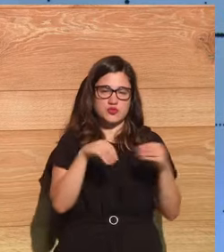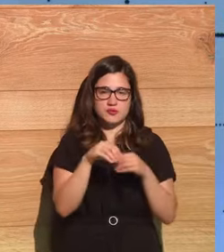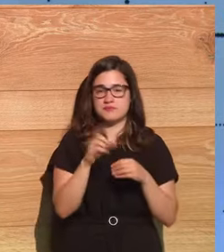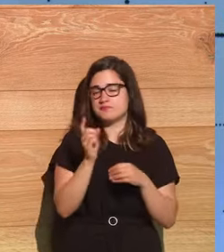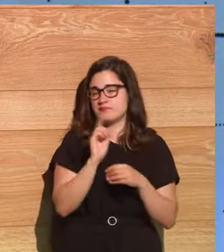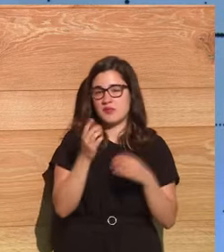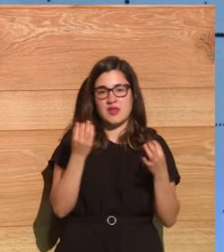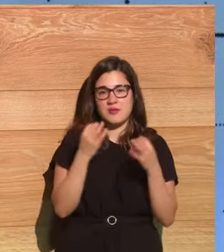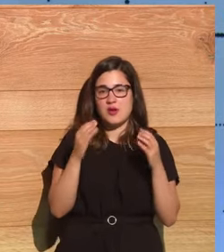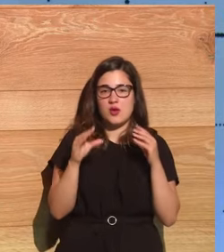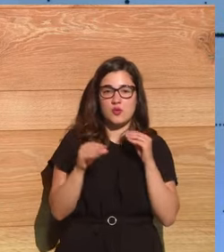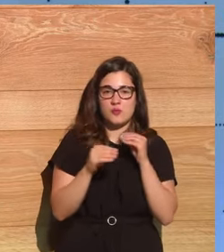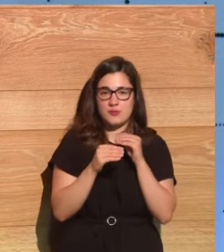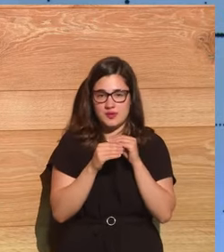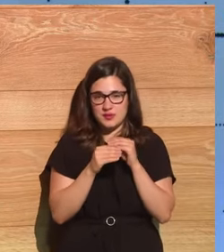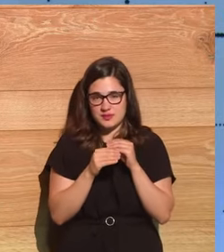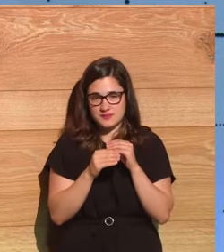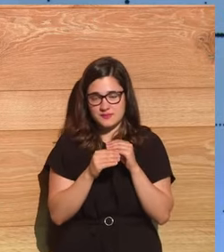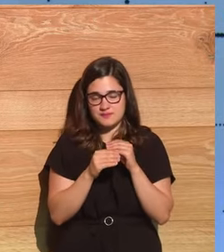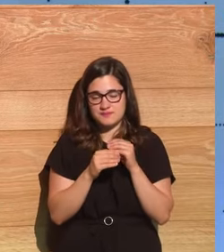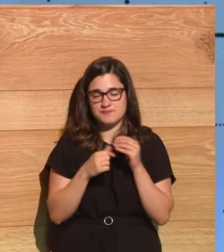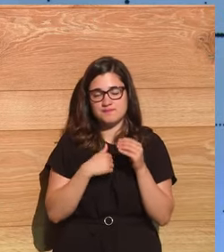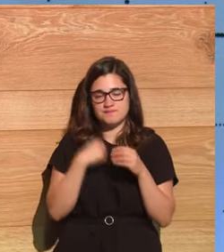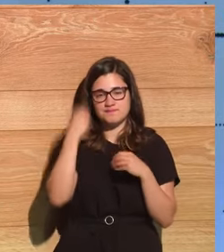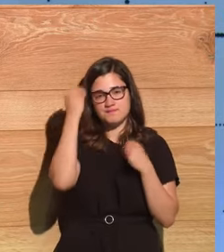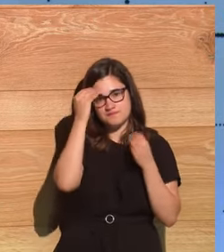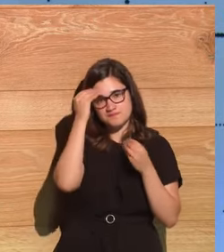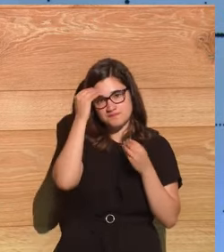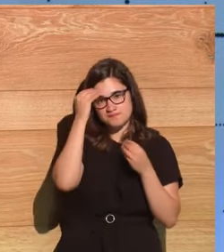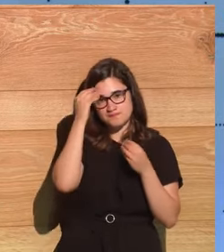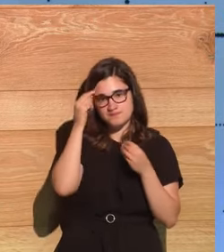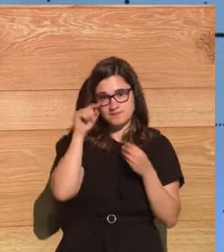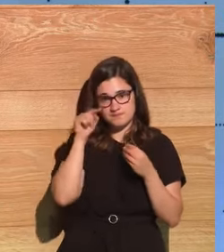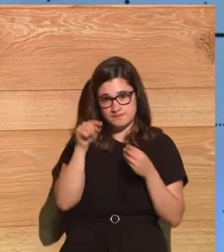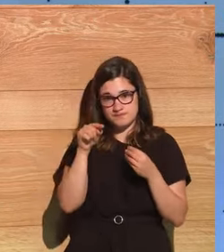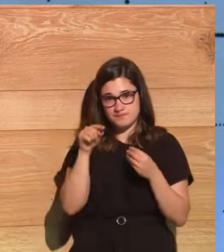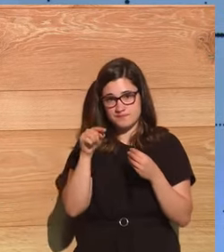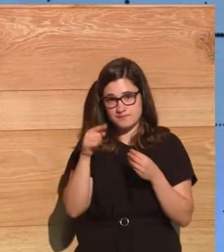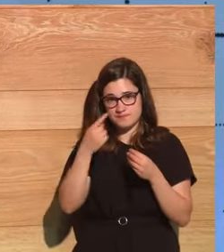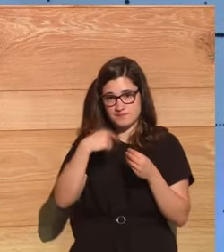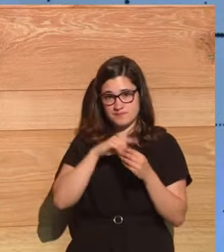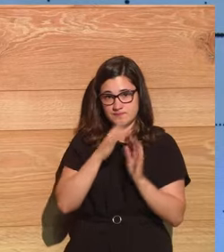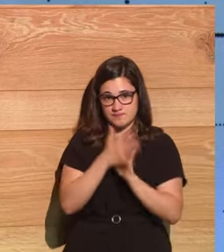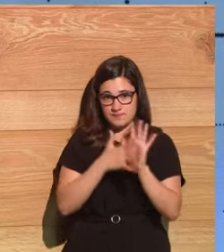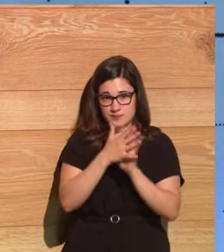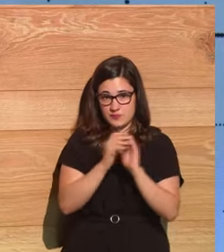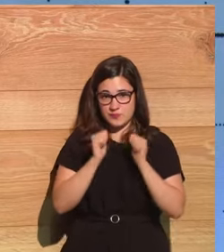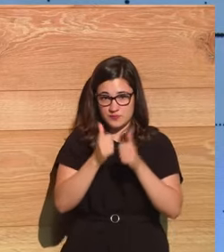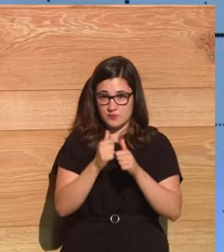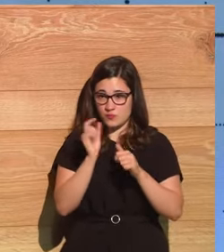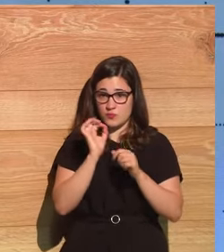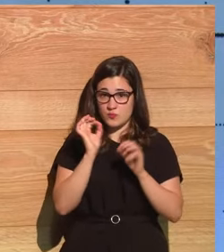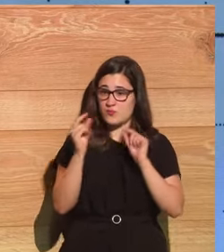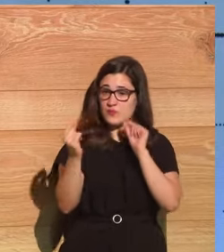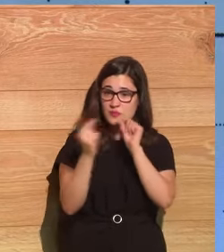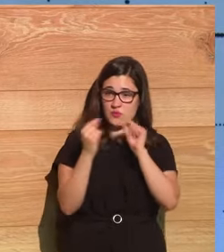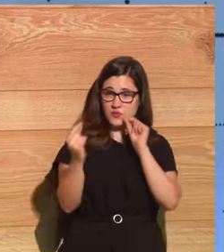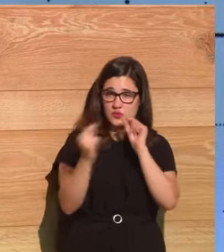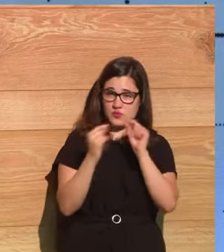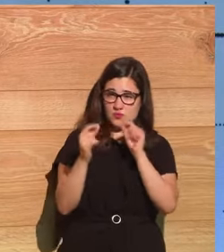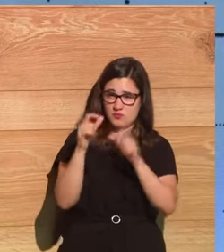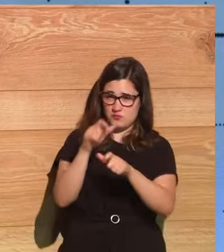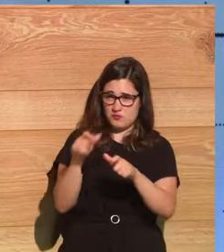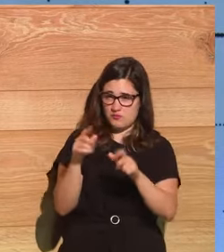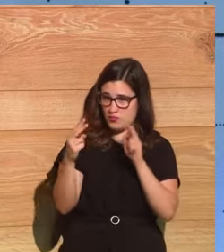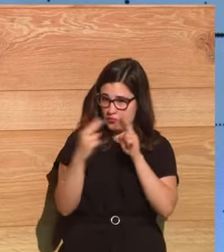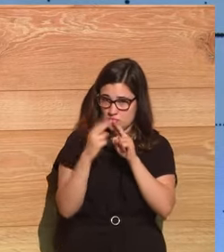debería complementar. Entonces, es yo cuando creo que entendemos en ese momento, cuando empezamos a hablar, incluso a discutir, con gente a la que no